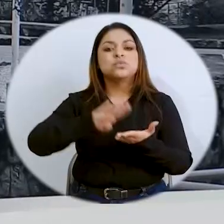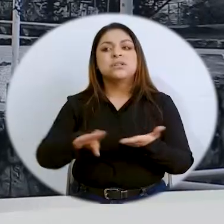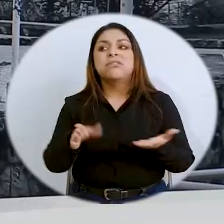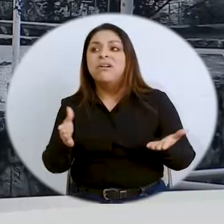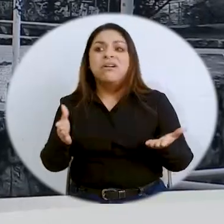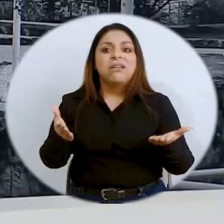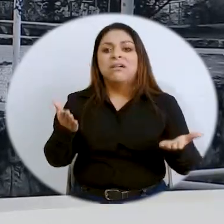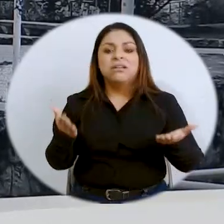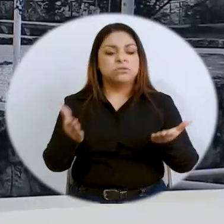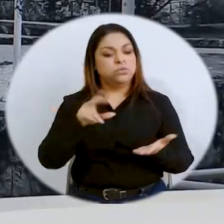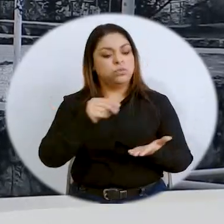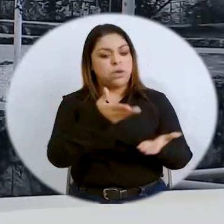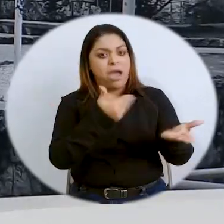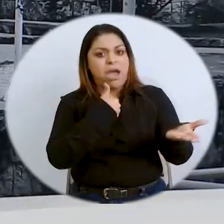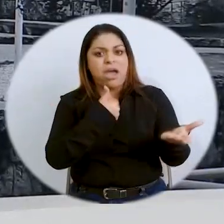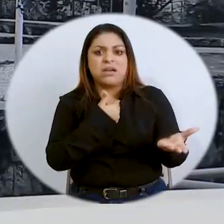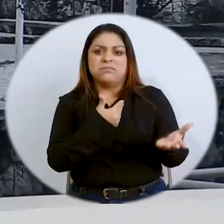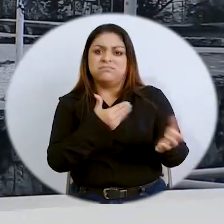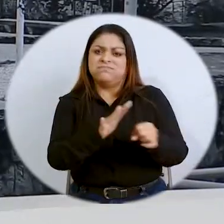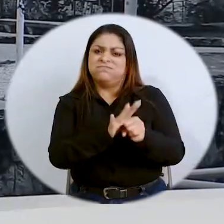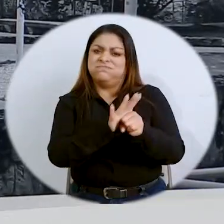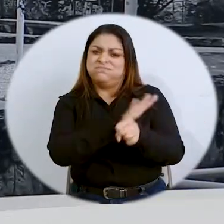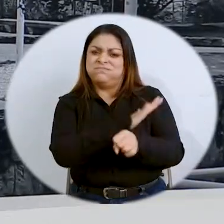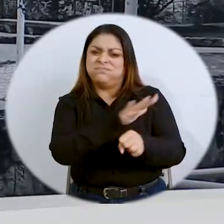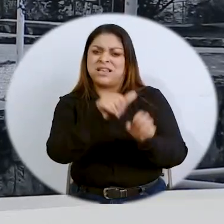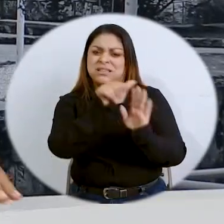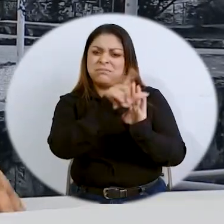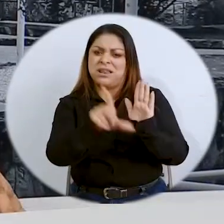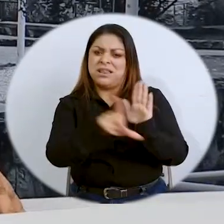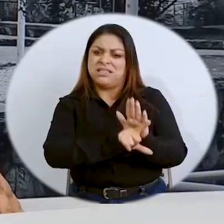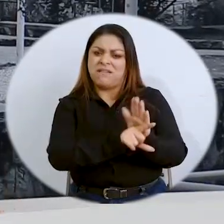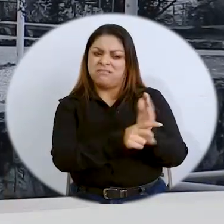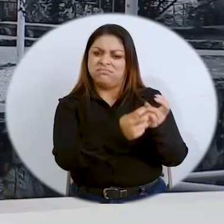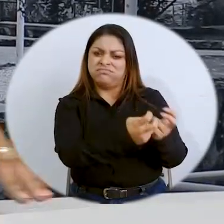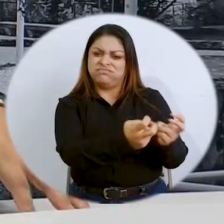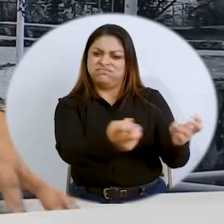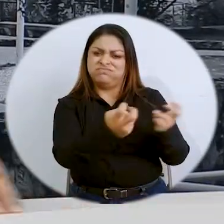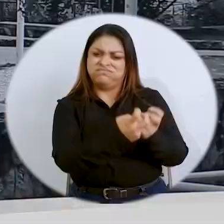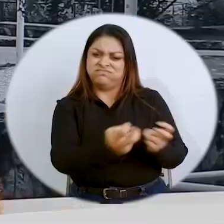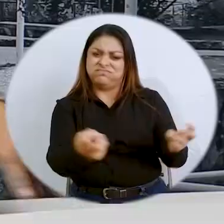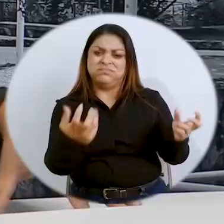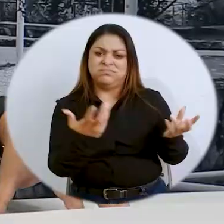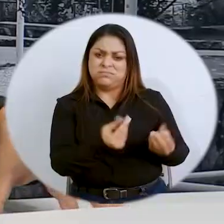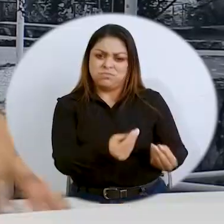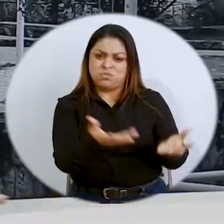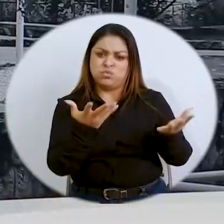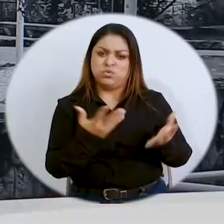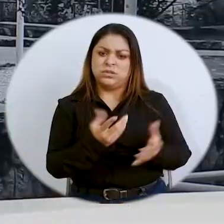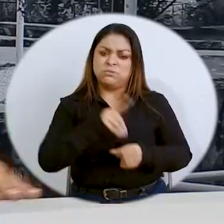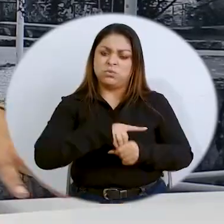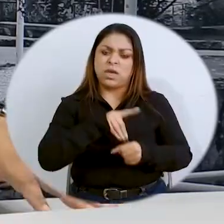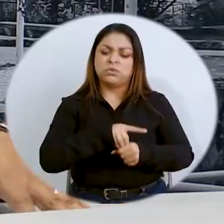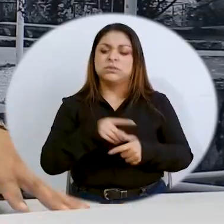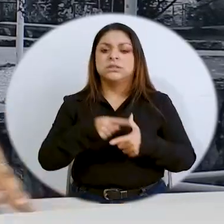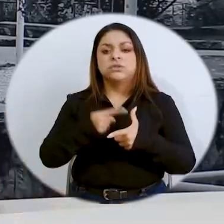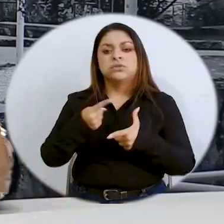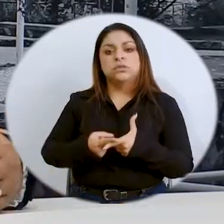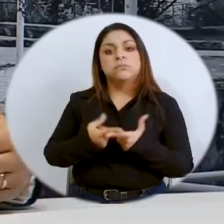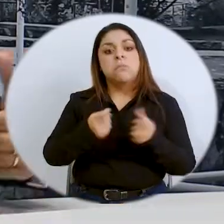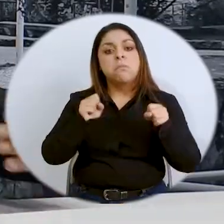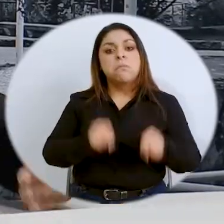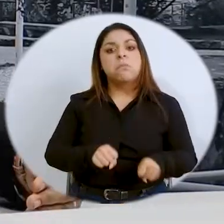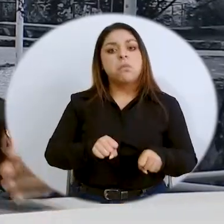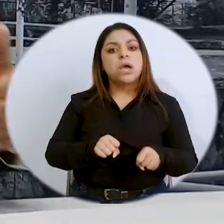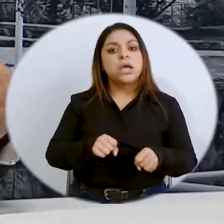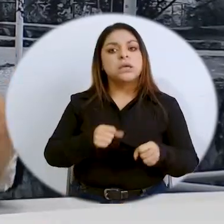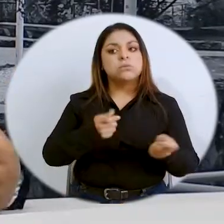escudarse, pues en el entrenamiento de la Asamblea Legislativa puede mover su agenda con bastante libertad. Eso se puede ver como un